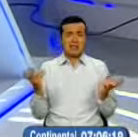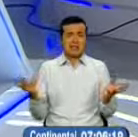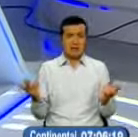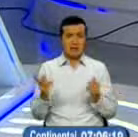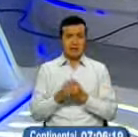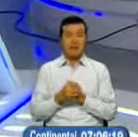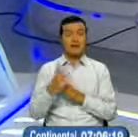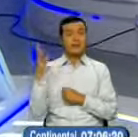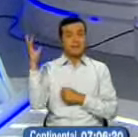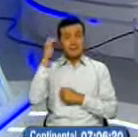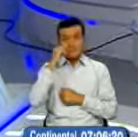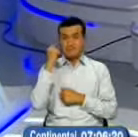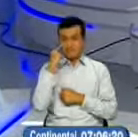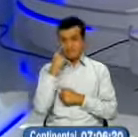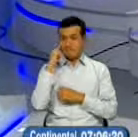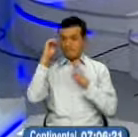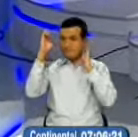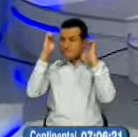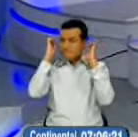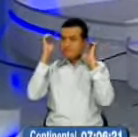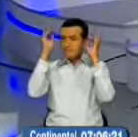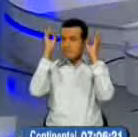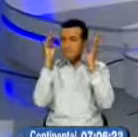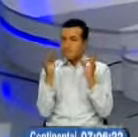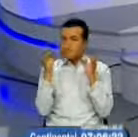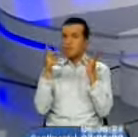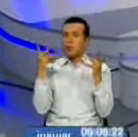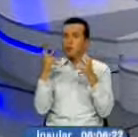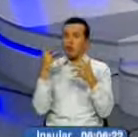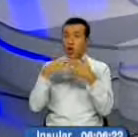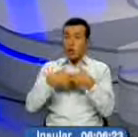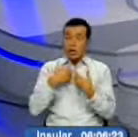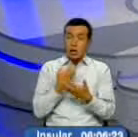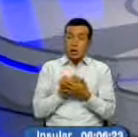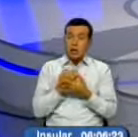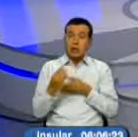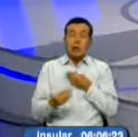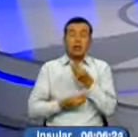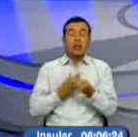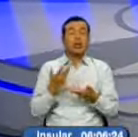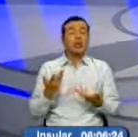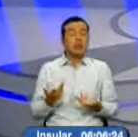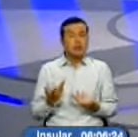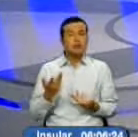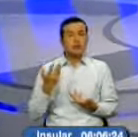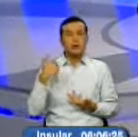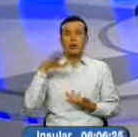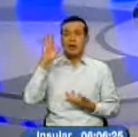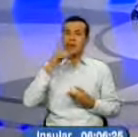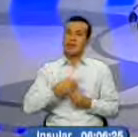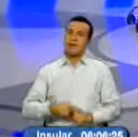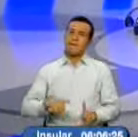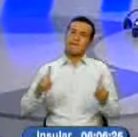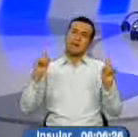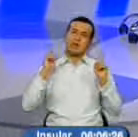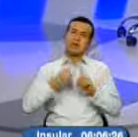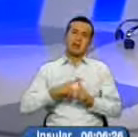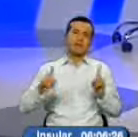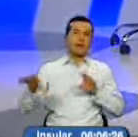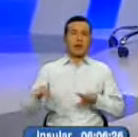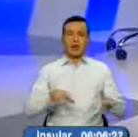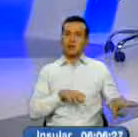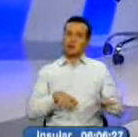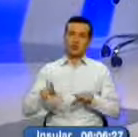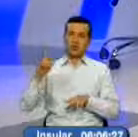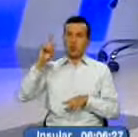decir, la forma de paliar un bache, digamos, económico o social, puede ser muy distinto de acuerdo a la acción